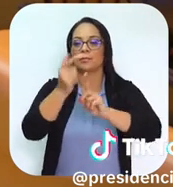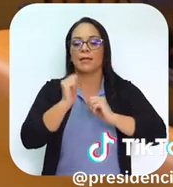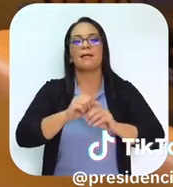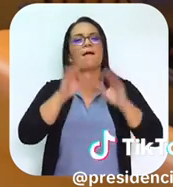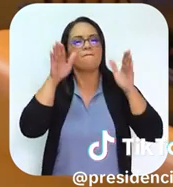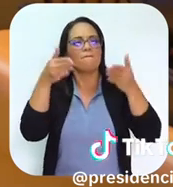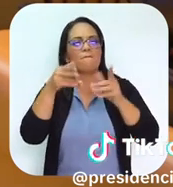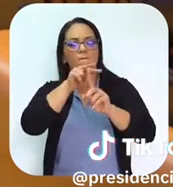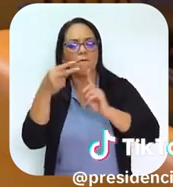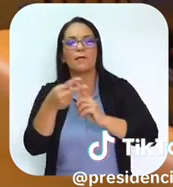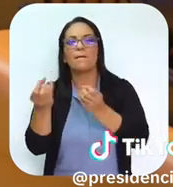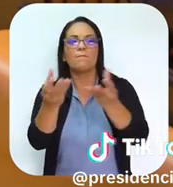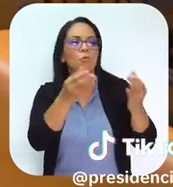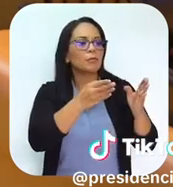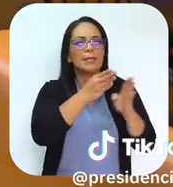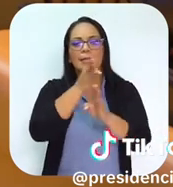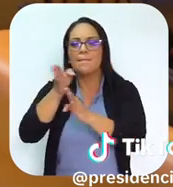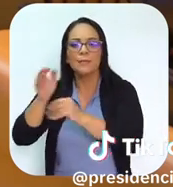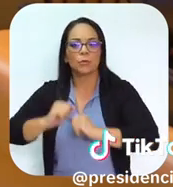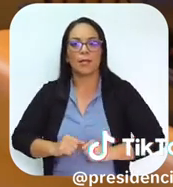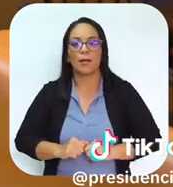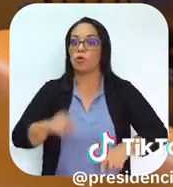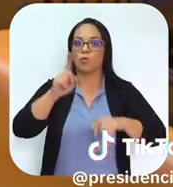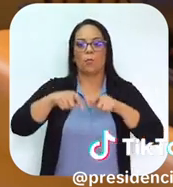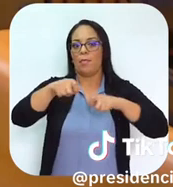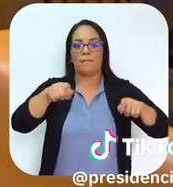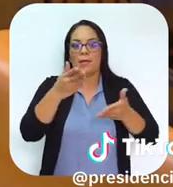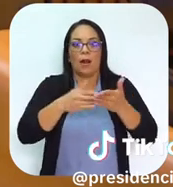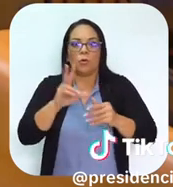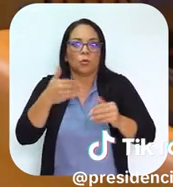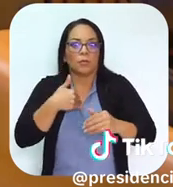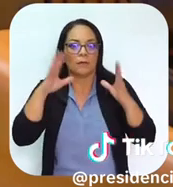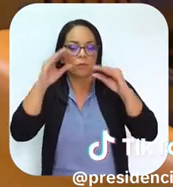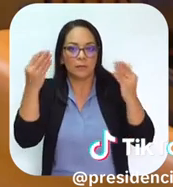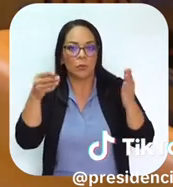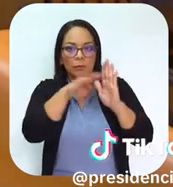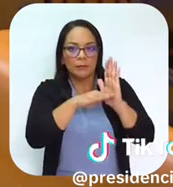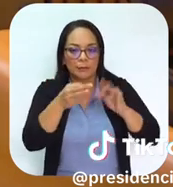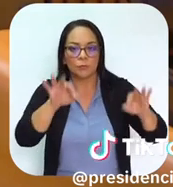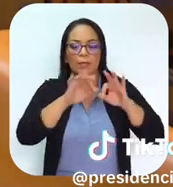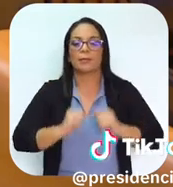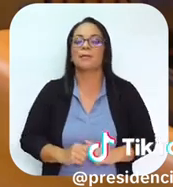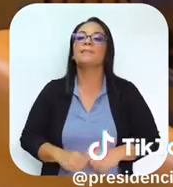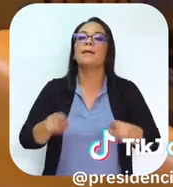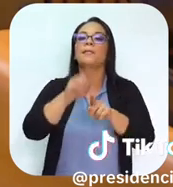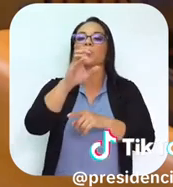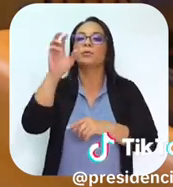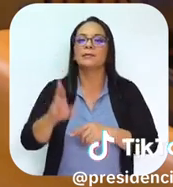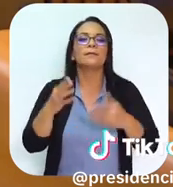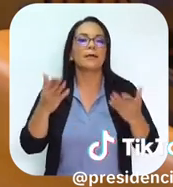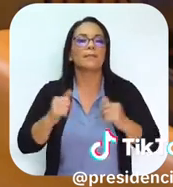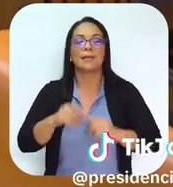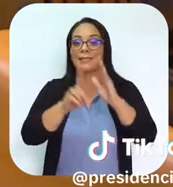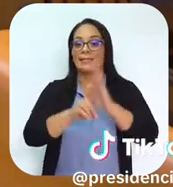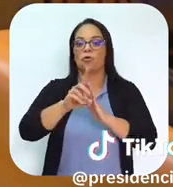social desde un enfoque multidimensional no se puede medir lo que no se ve en segundo lugar Costa Rica es fundamental